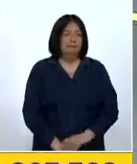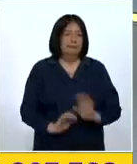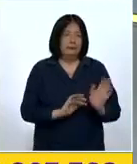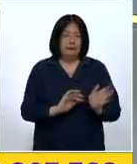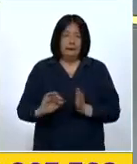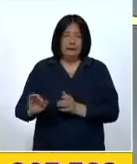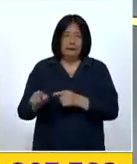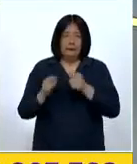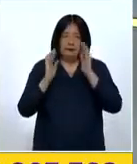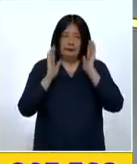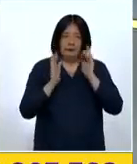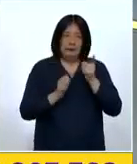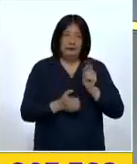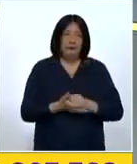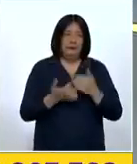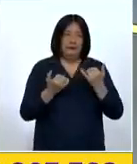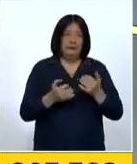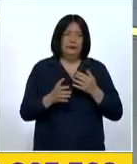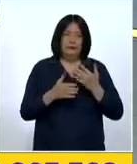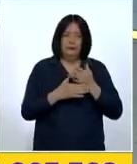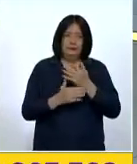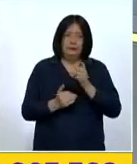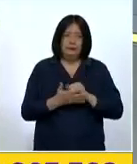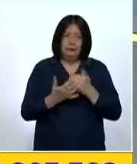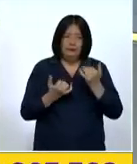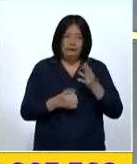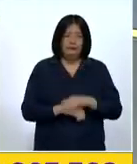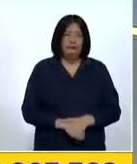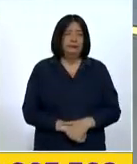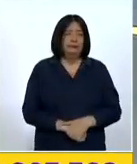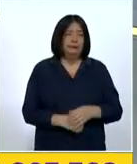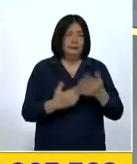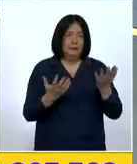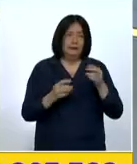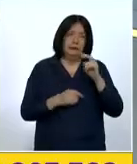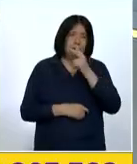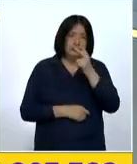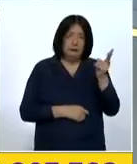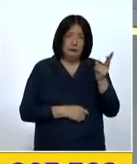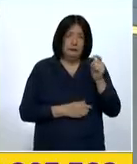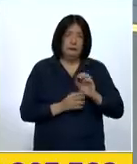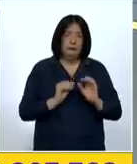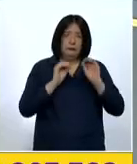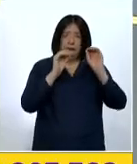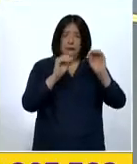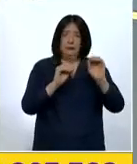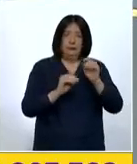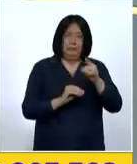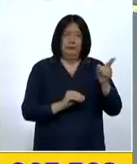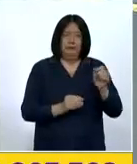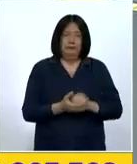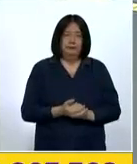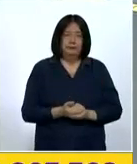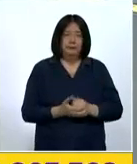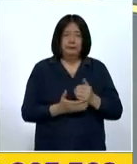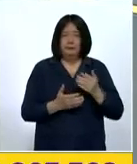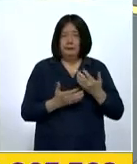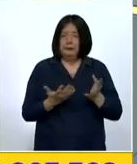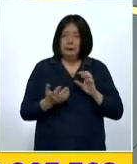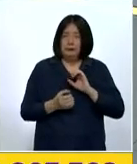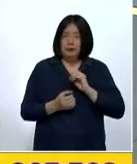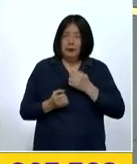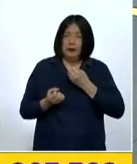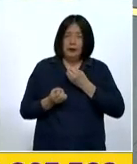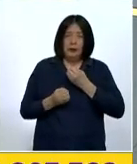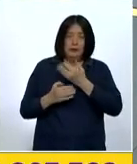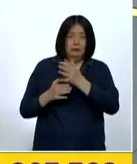Y preste mucha atención a lo que vamos a compartir con ustedes a continuación, porque aquí en la pantalla hemos colocado y vamos a compartir con ustedes